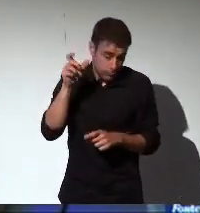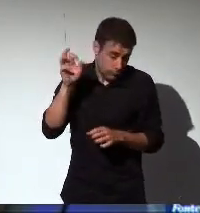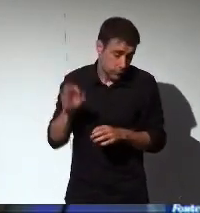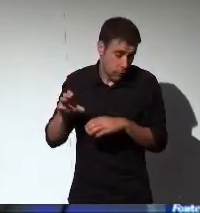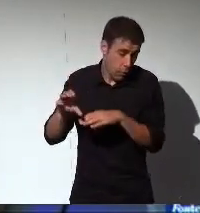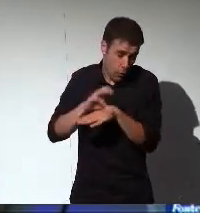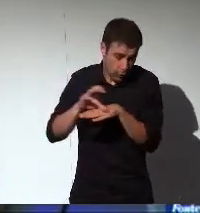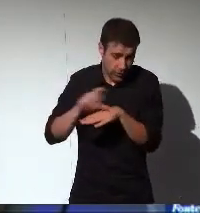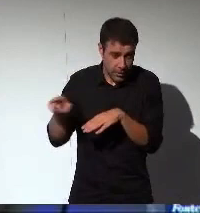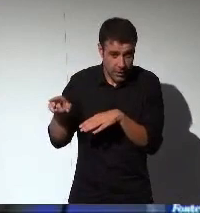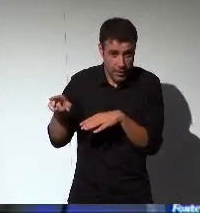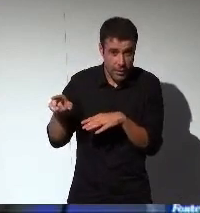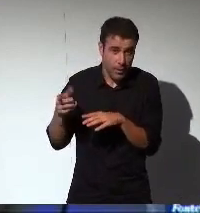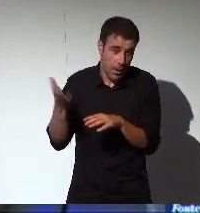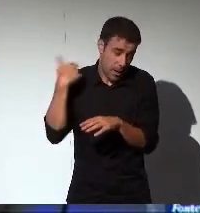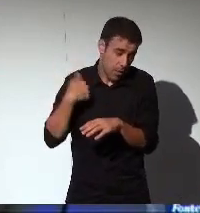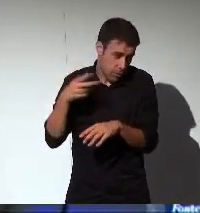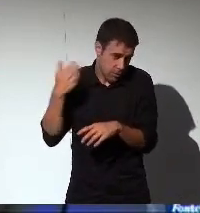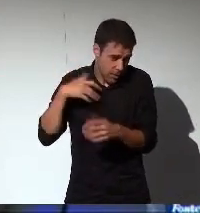en otros discursos